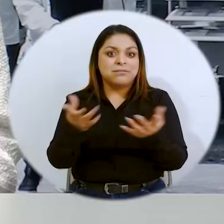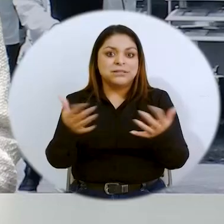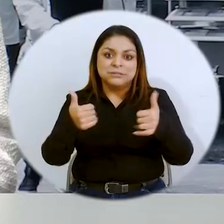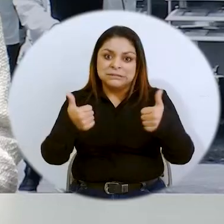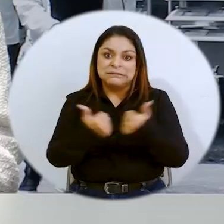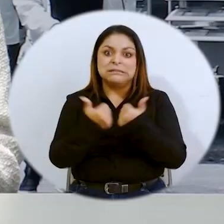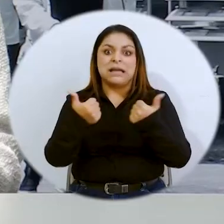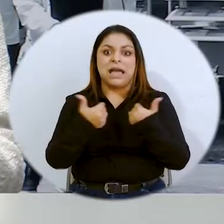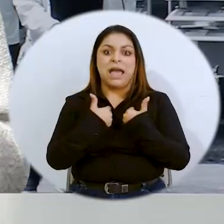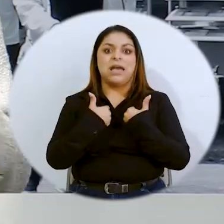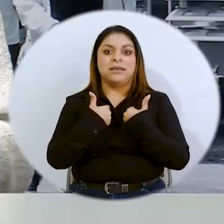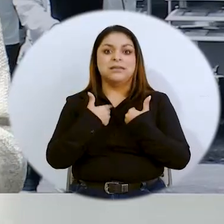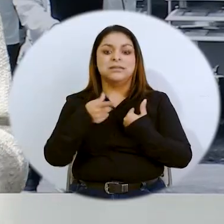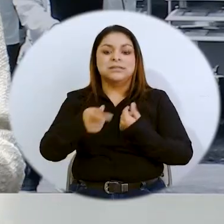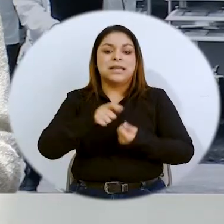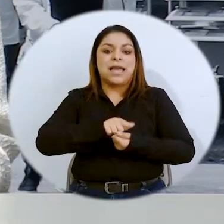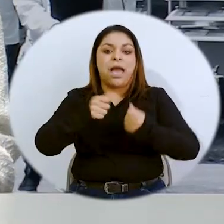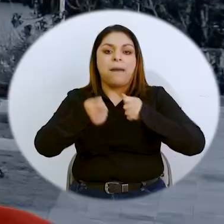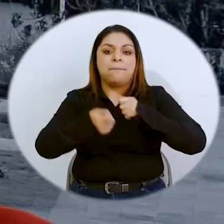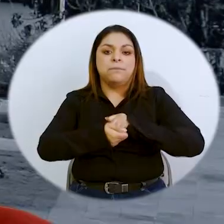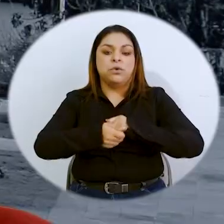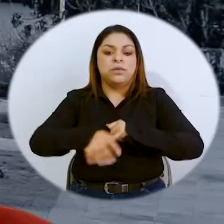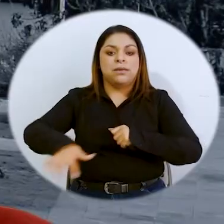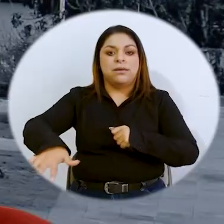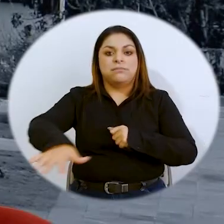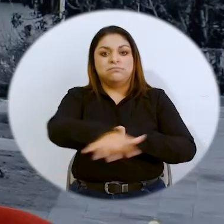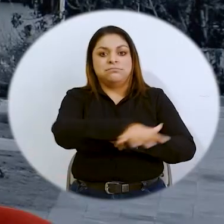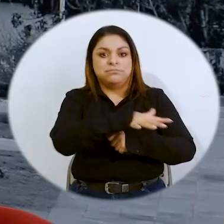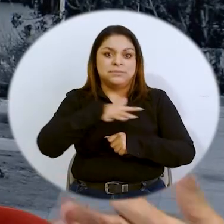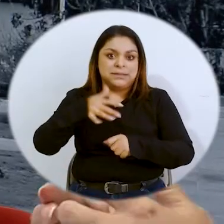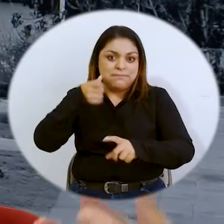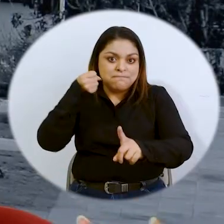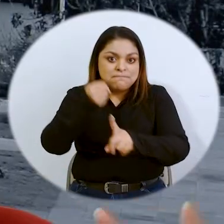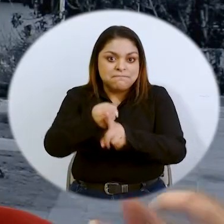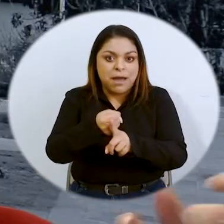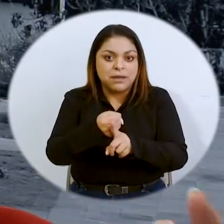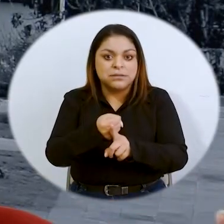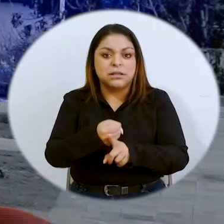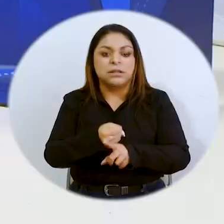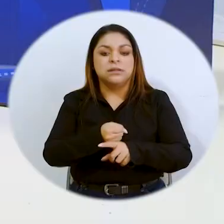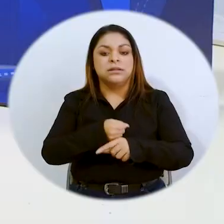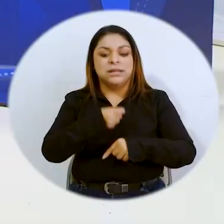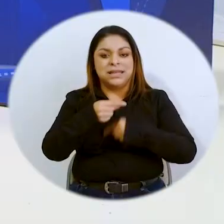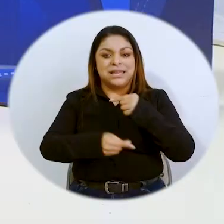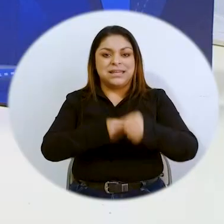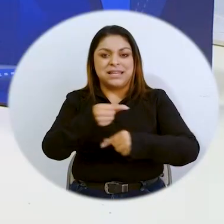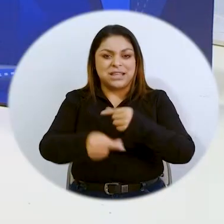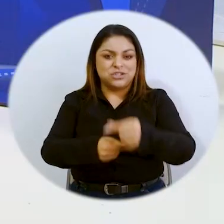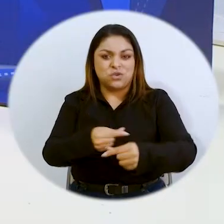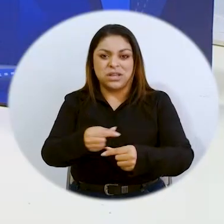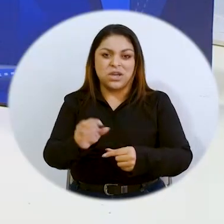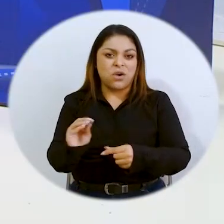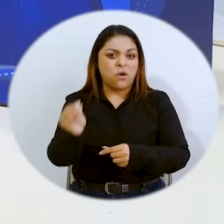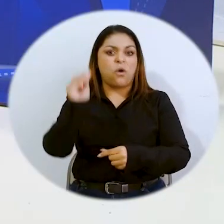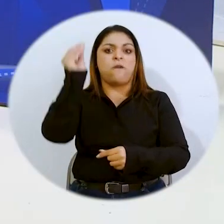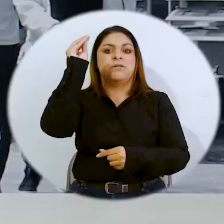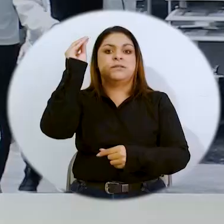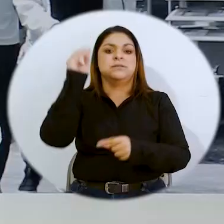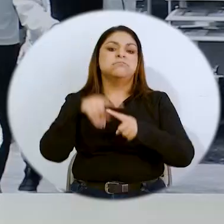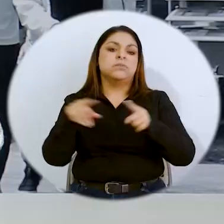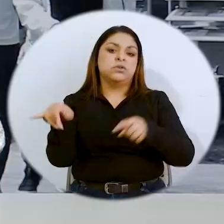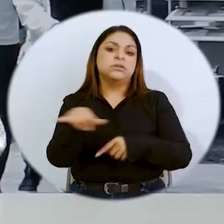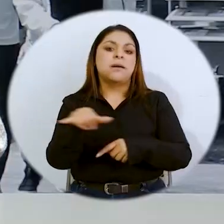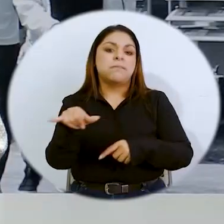que implica ese cambio demográfico, ¿verdad?, que te va a impactar las generaciones más jóvenes, pero